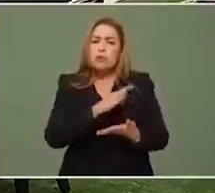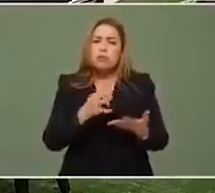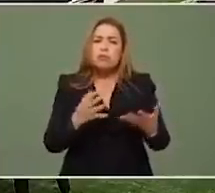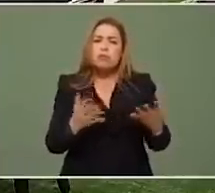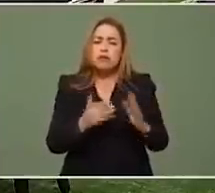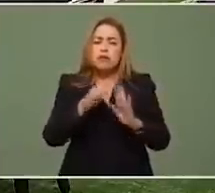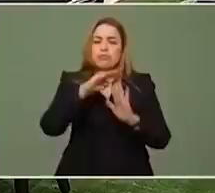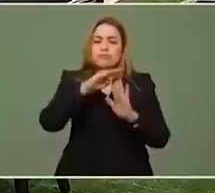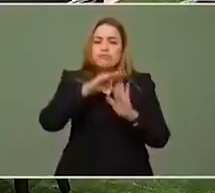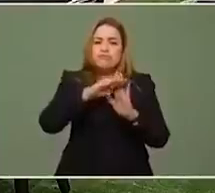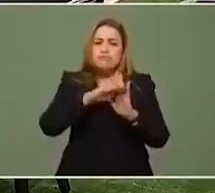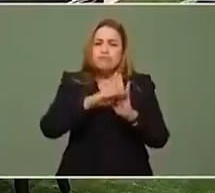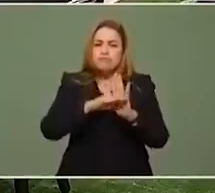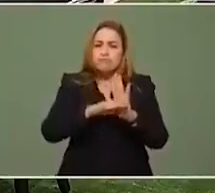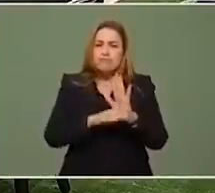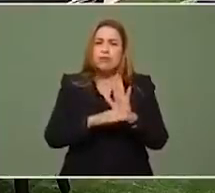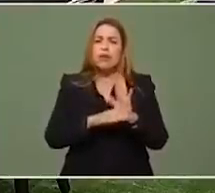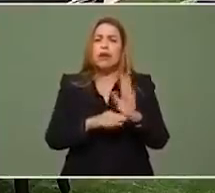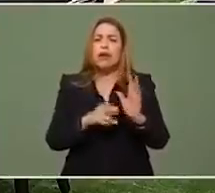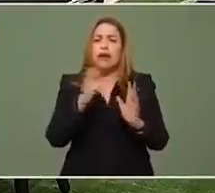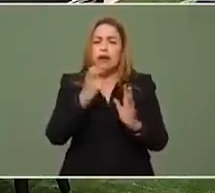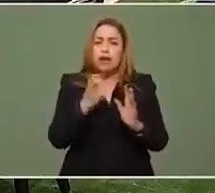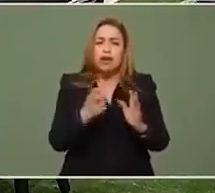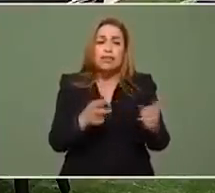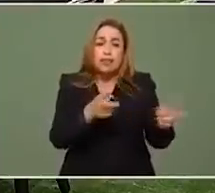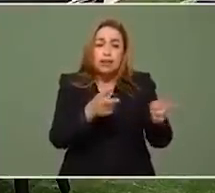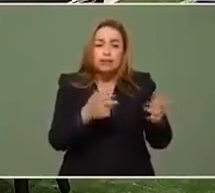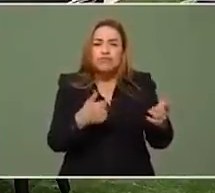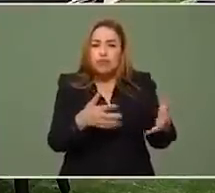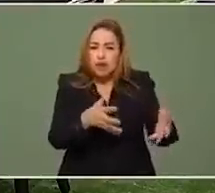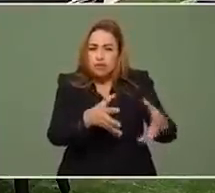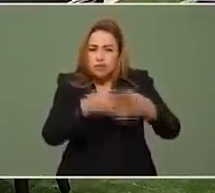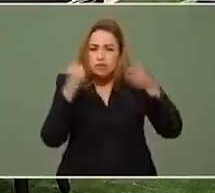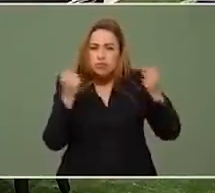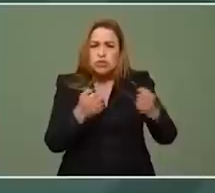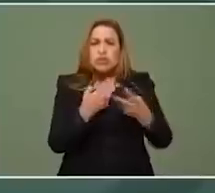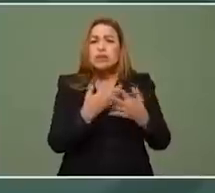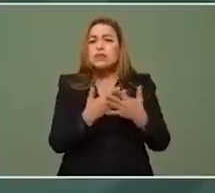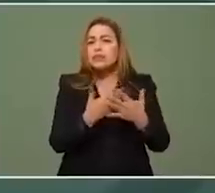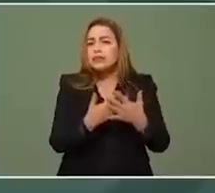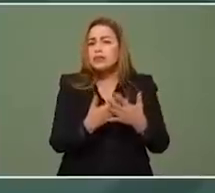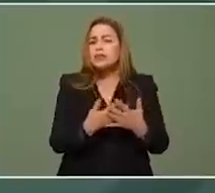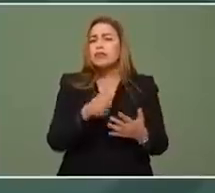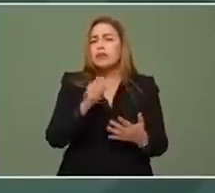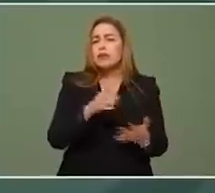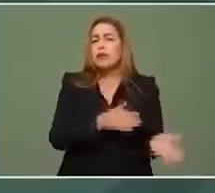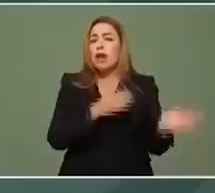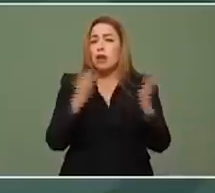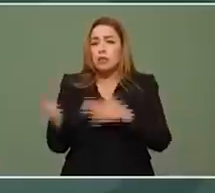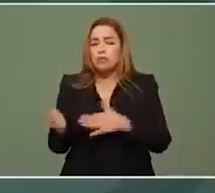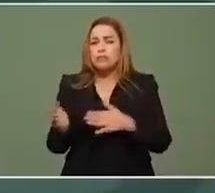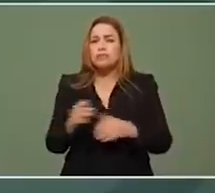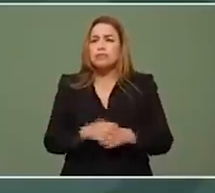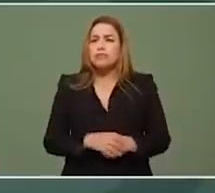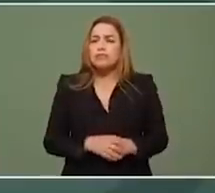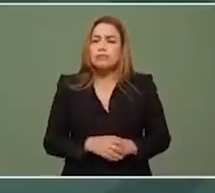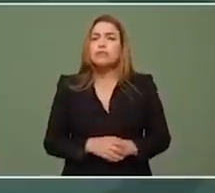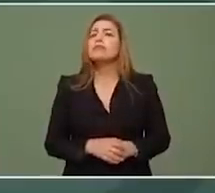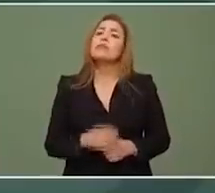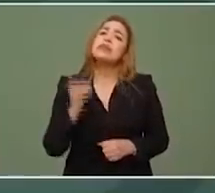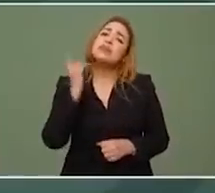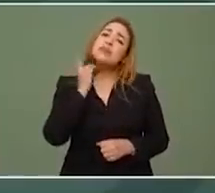de comisión de este tipo de delitos y una pregunta más justo para que los diputados para que no sean lázaro se pueden